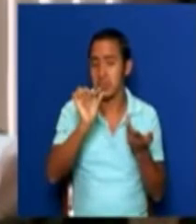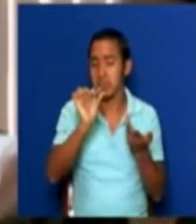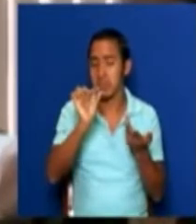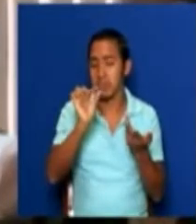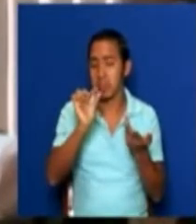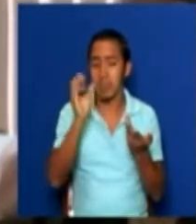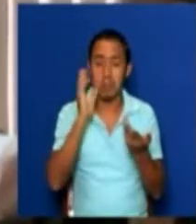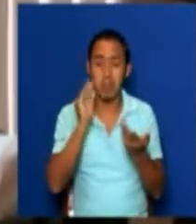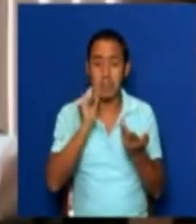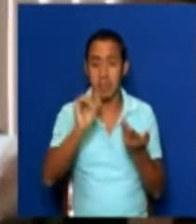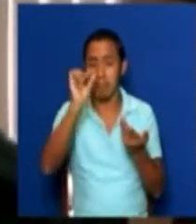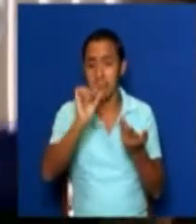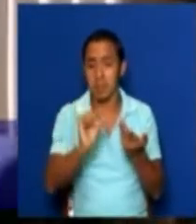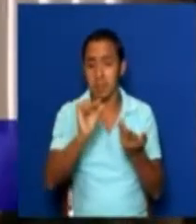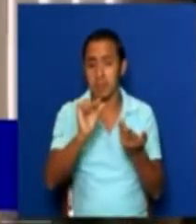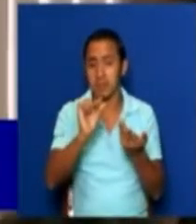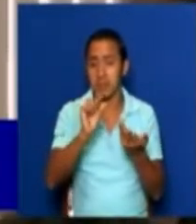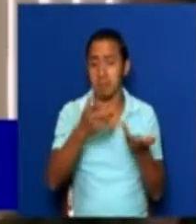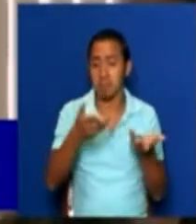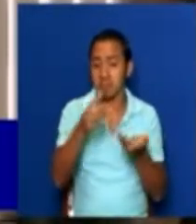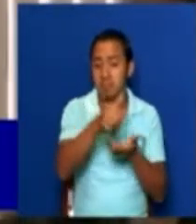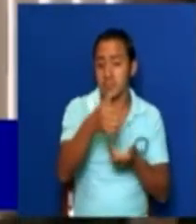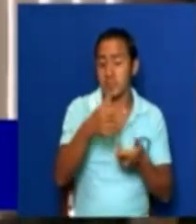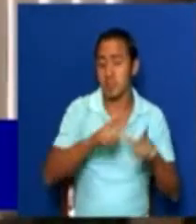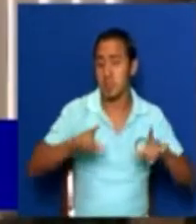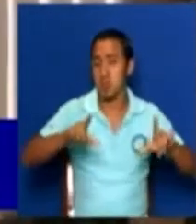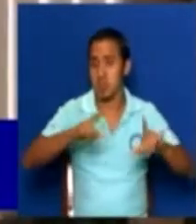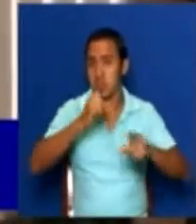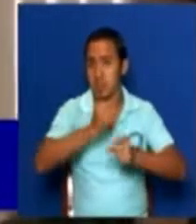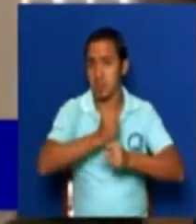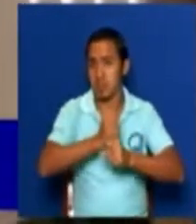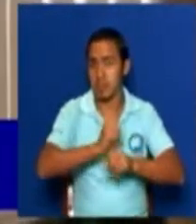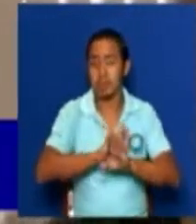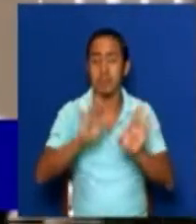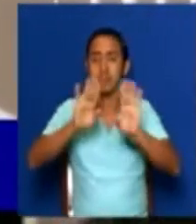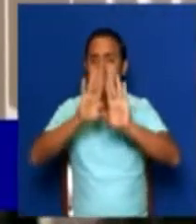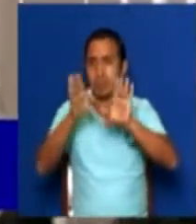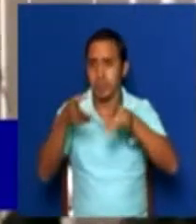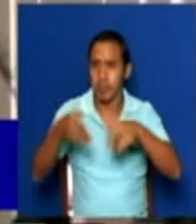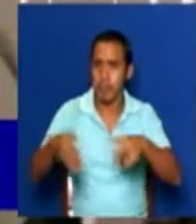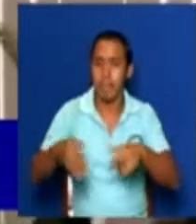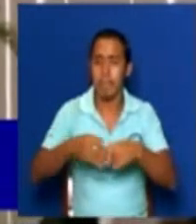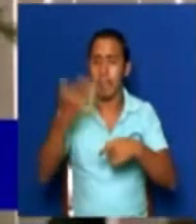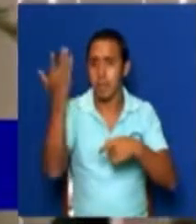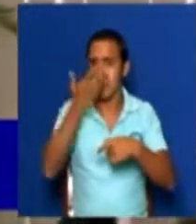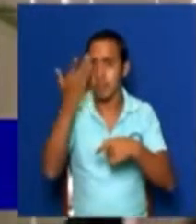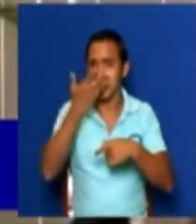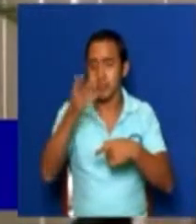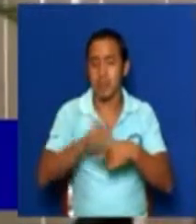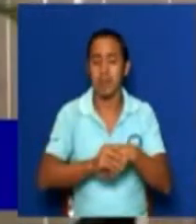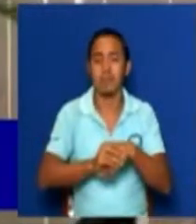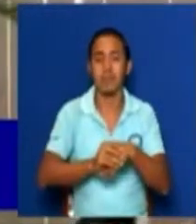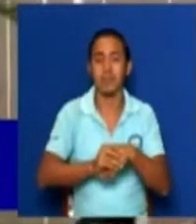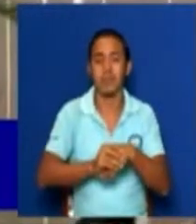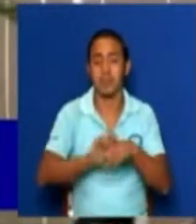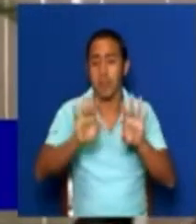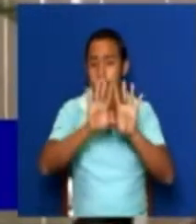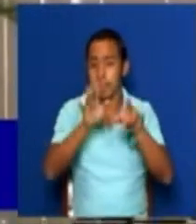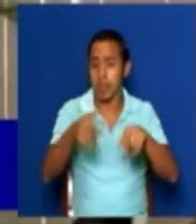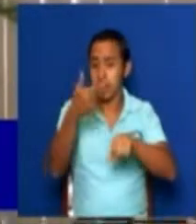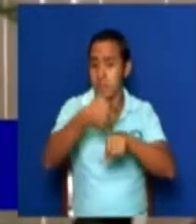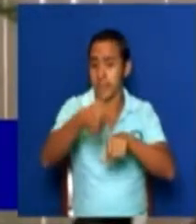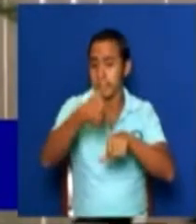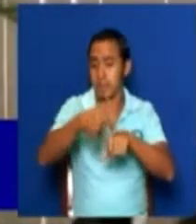sea no el que se pide, digamos, para ese puesto, ¿verdad? En el caso de la mujer en negro, con igual nivel de educación que la mujer en